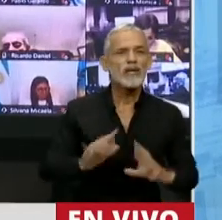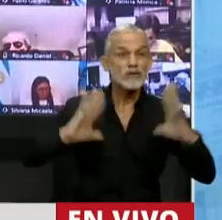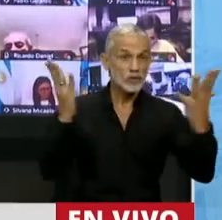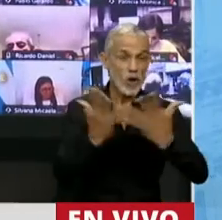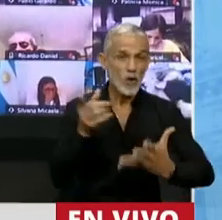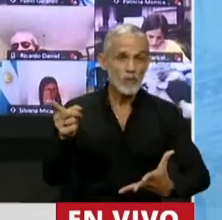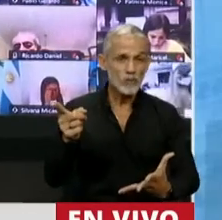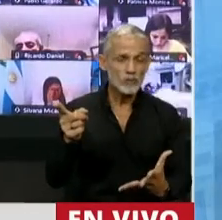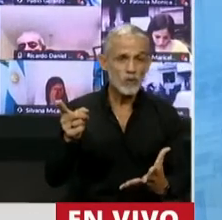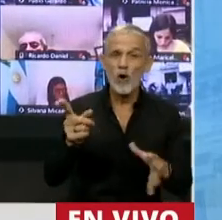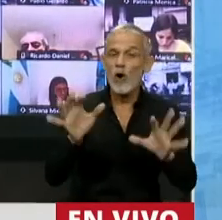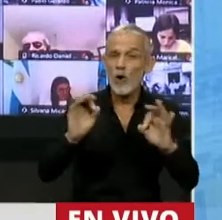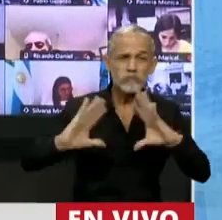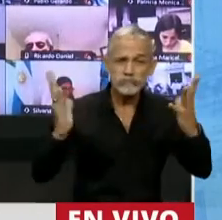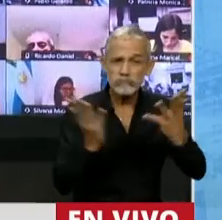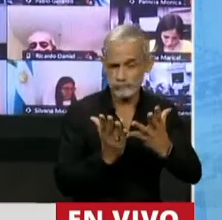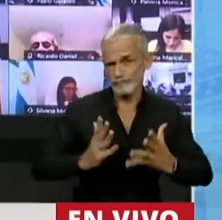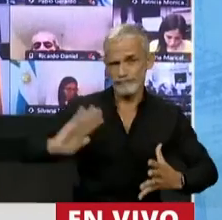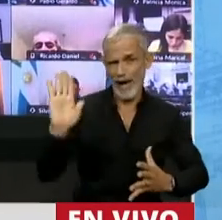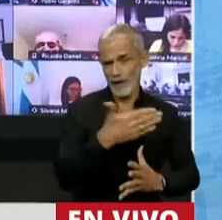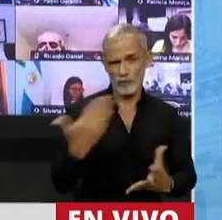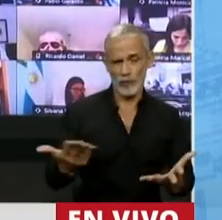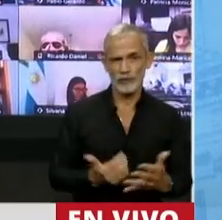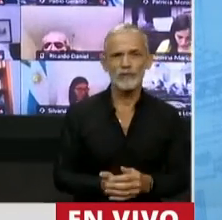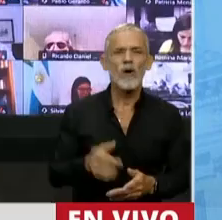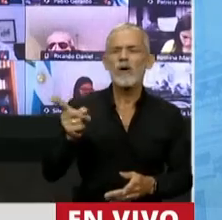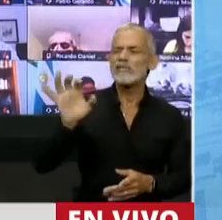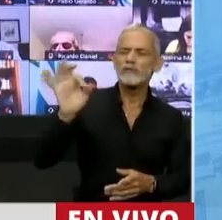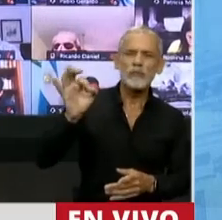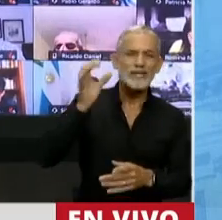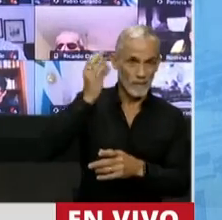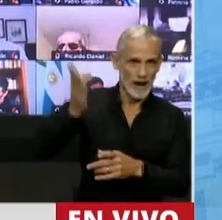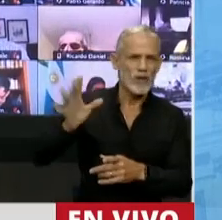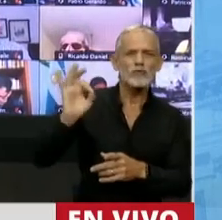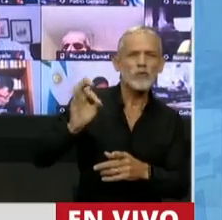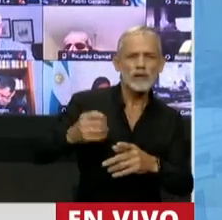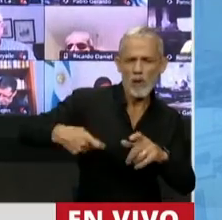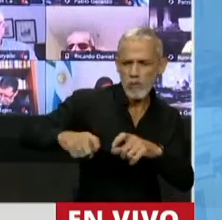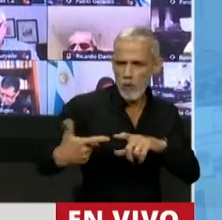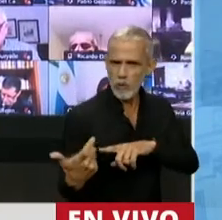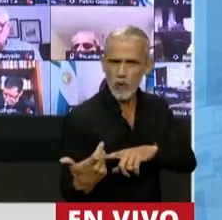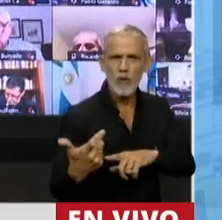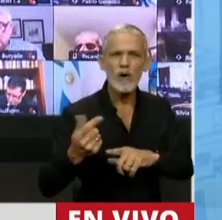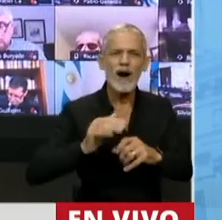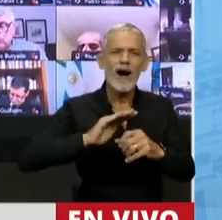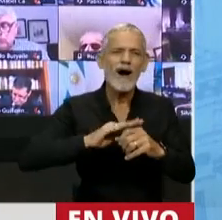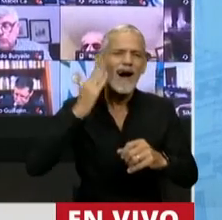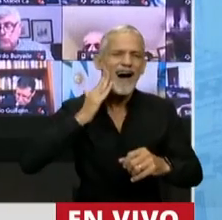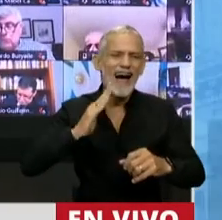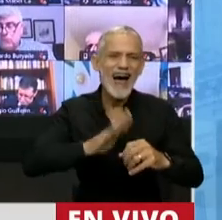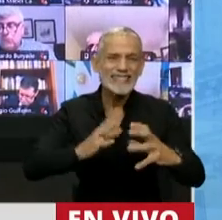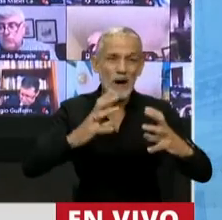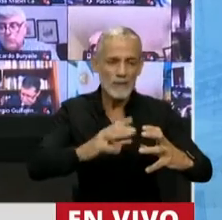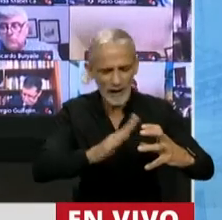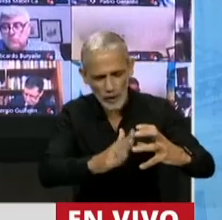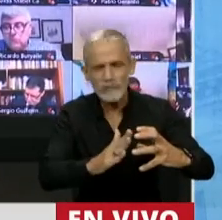mundo entero absolutamente a todos. Supiste patear y acariciar una pelota como nadie lo